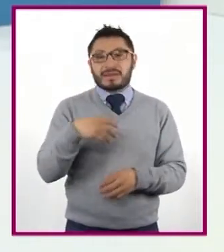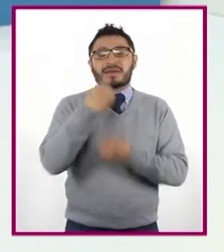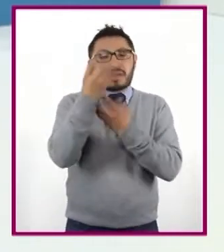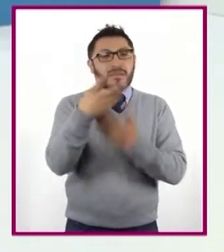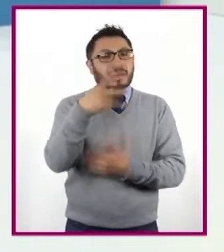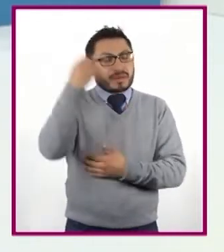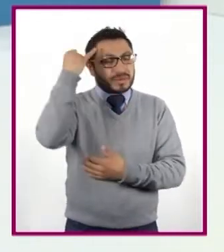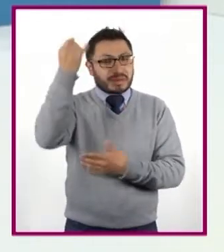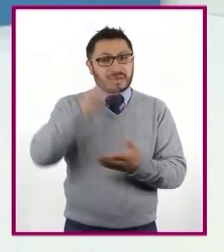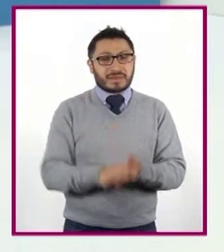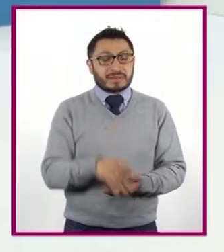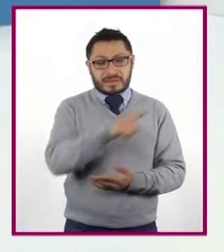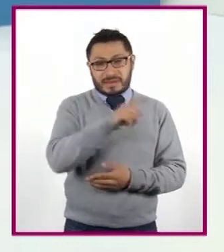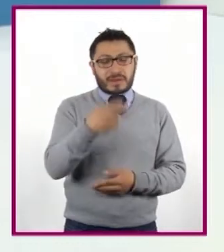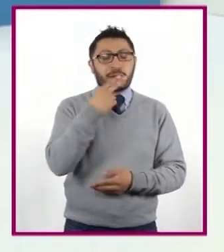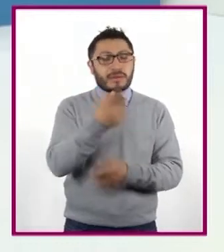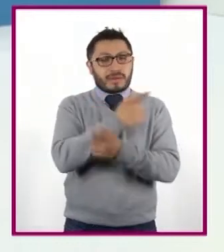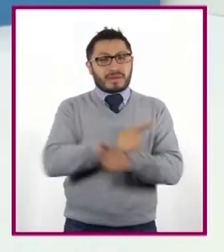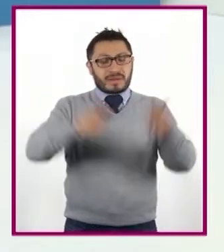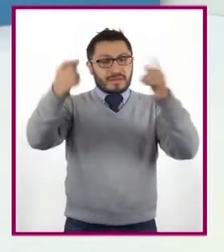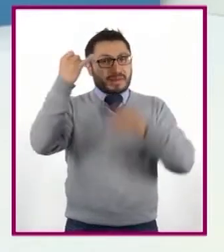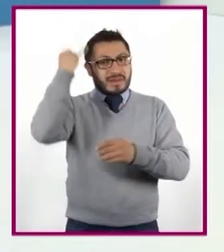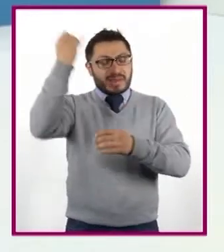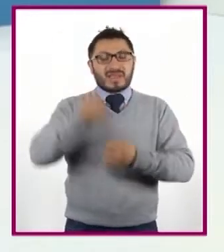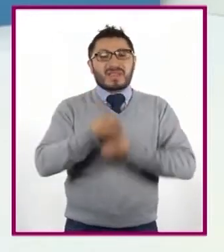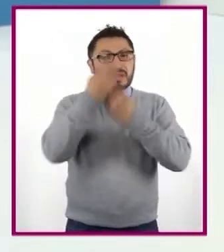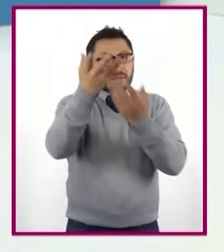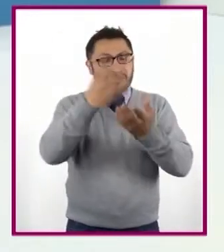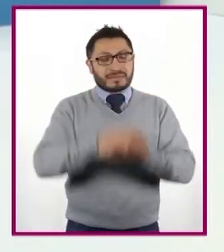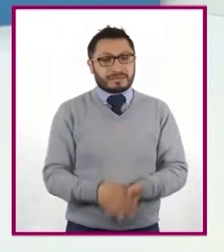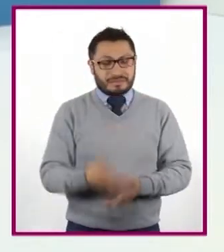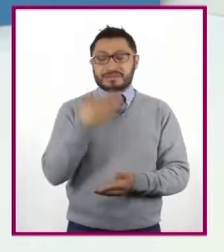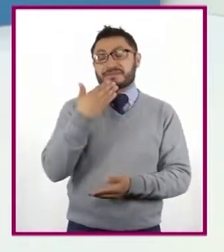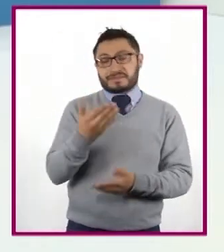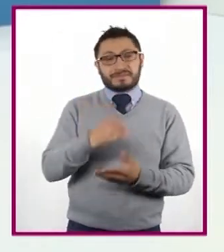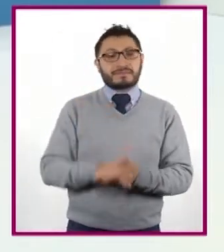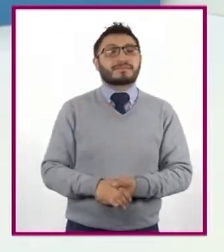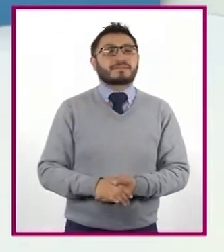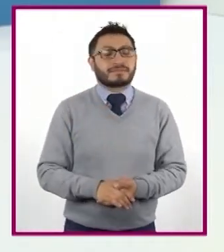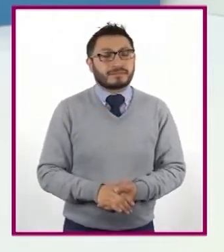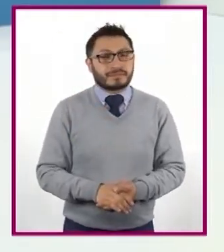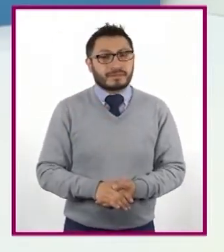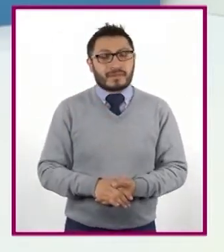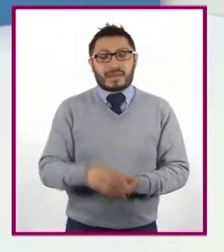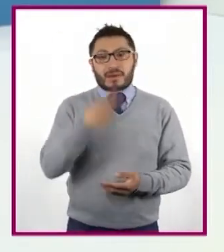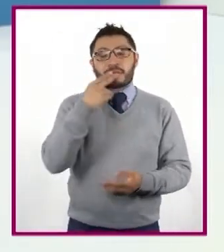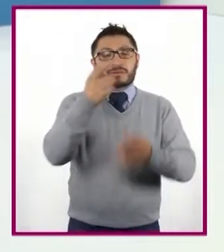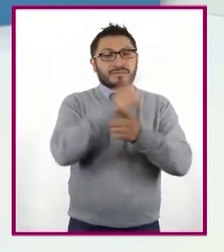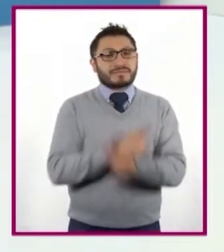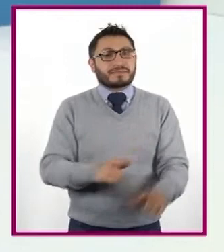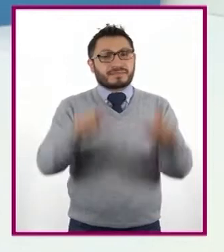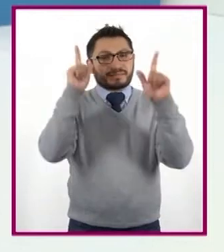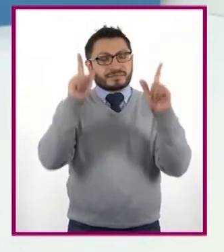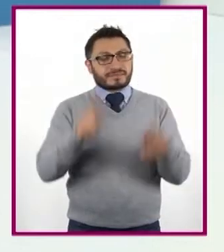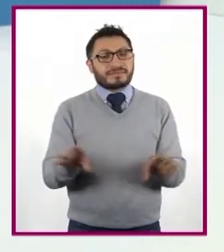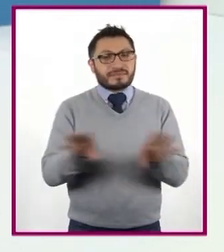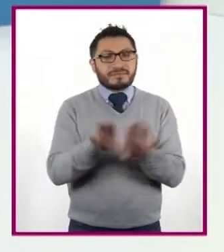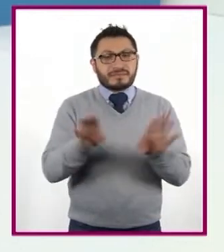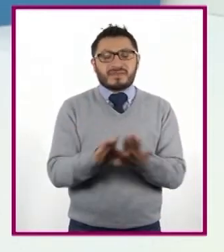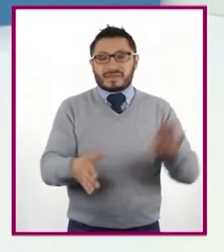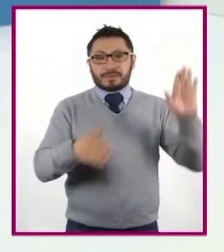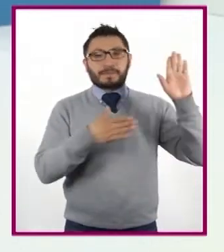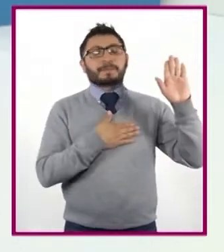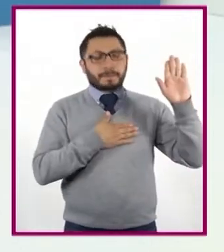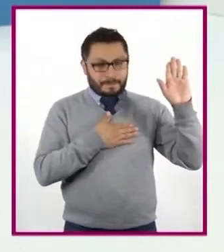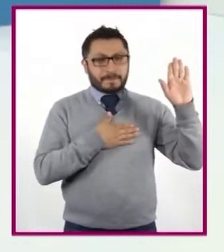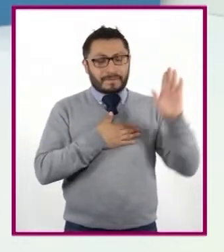su libertad de manifestación de las ideas. Muy bien, Leslie. Ejercer las libertades conlleva un